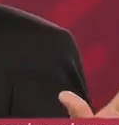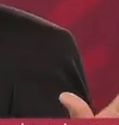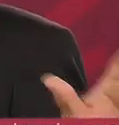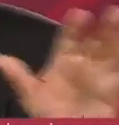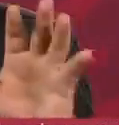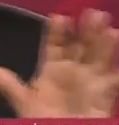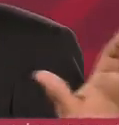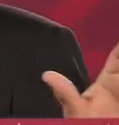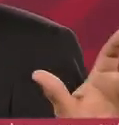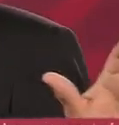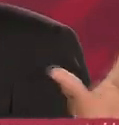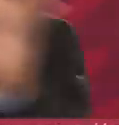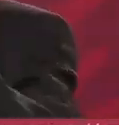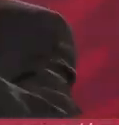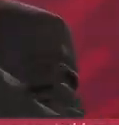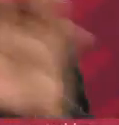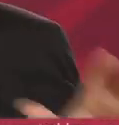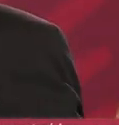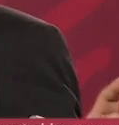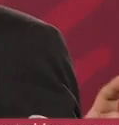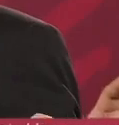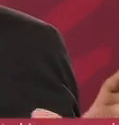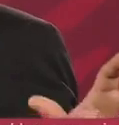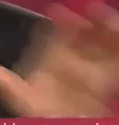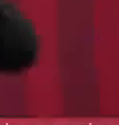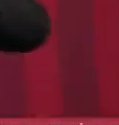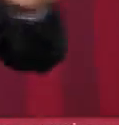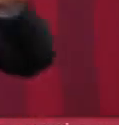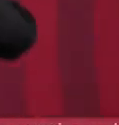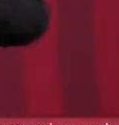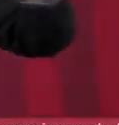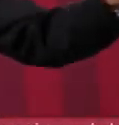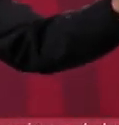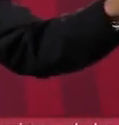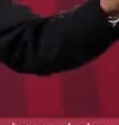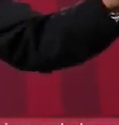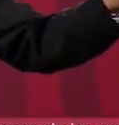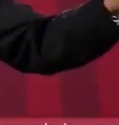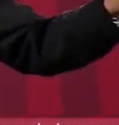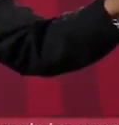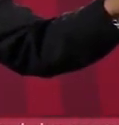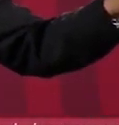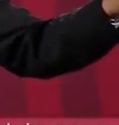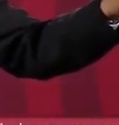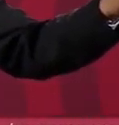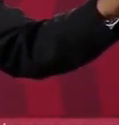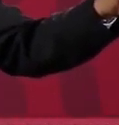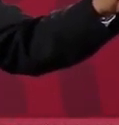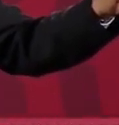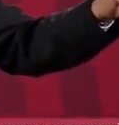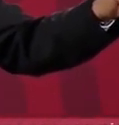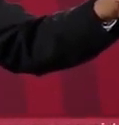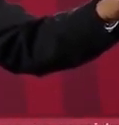de los interpuestos, con lo que se resolvió ayer, la mitad en automático